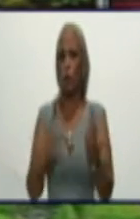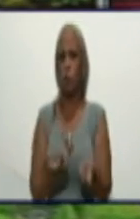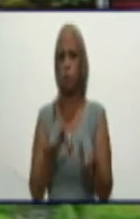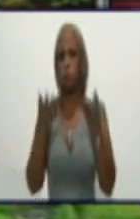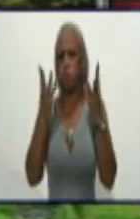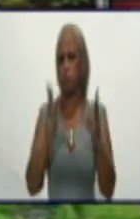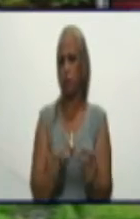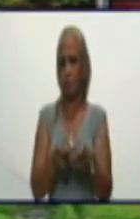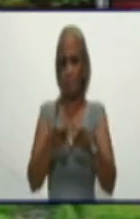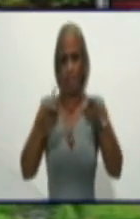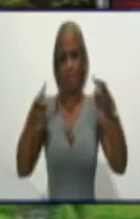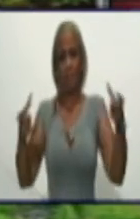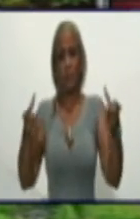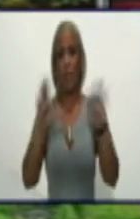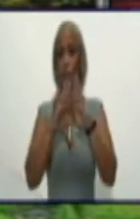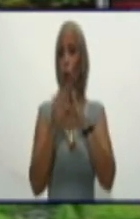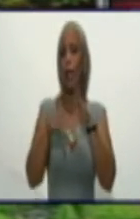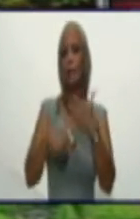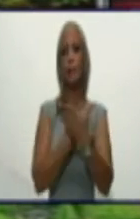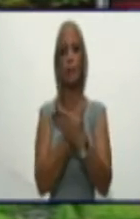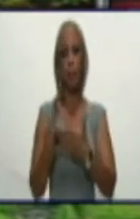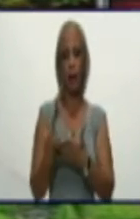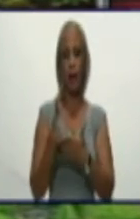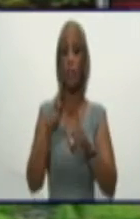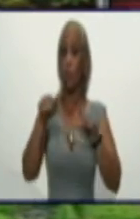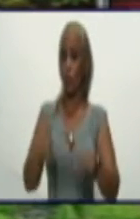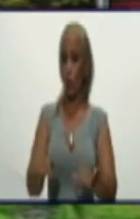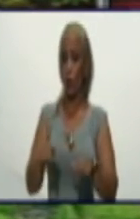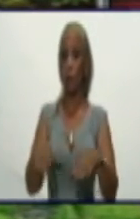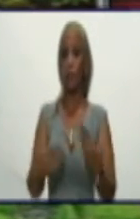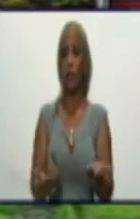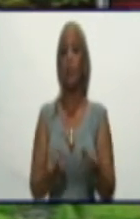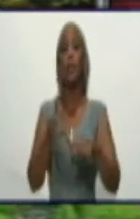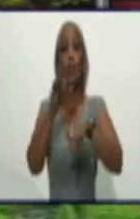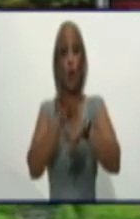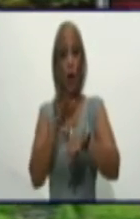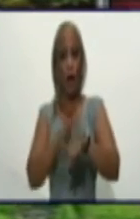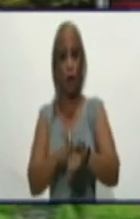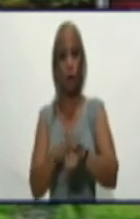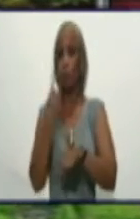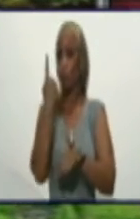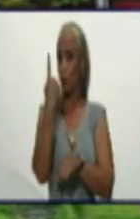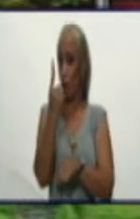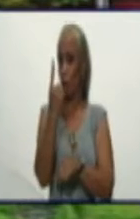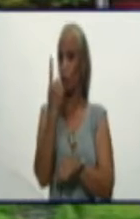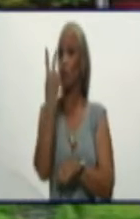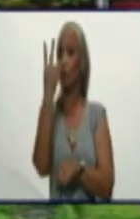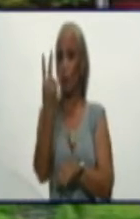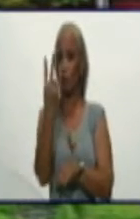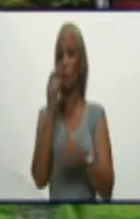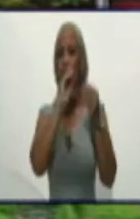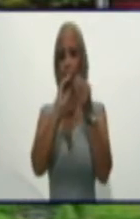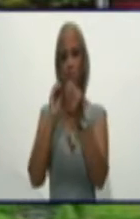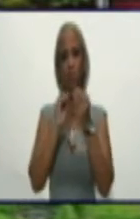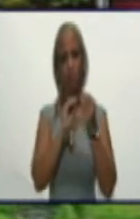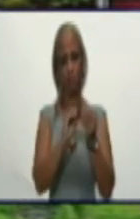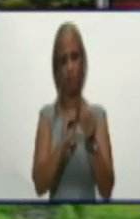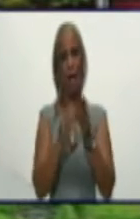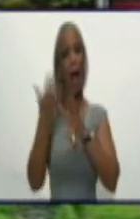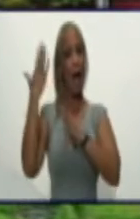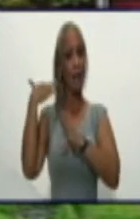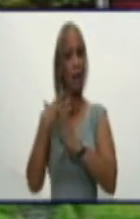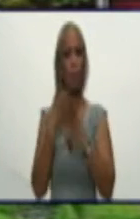uno, en todas estas semanas, y hoy favorablemente Río Cauto solamente reporta dos casos a la